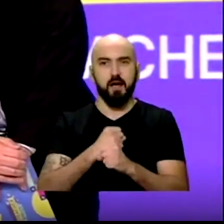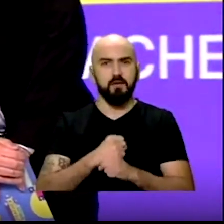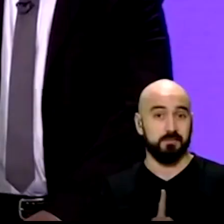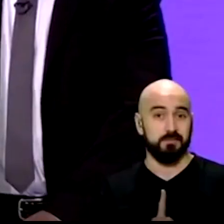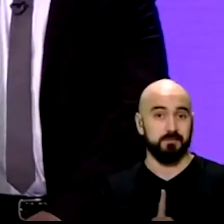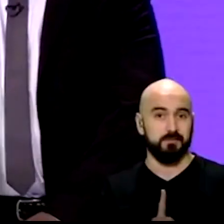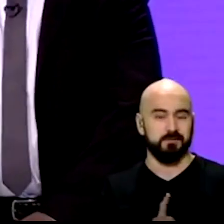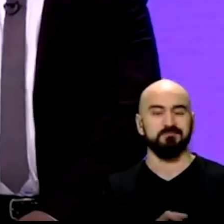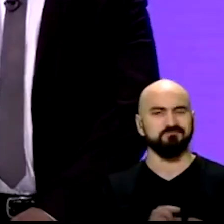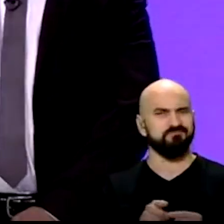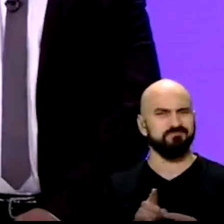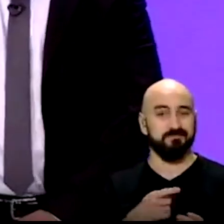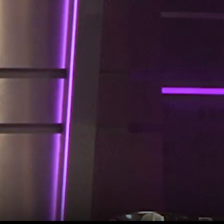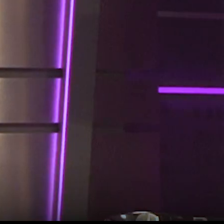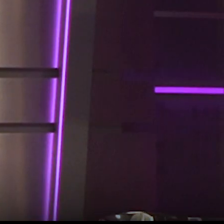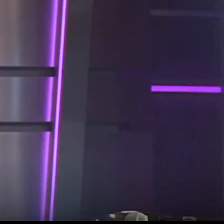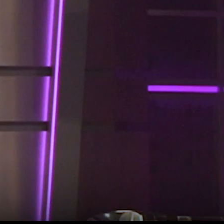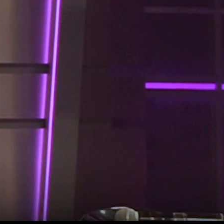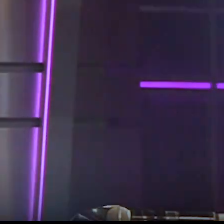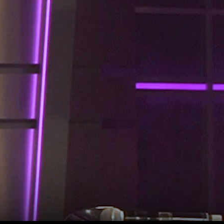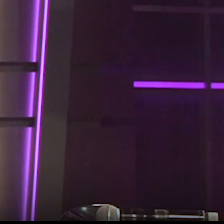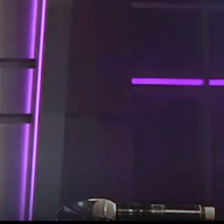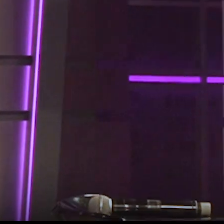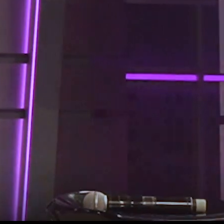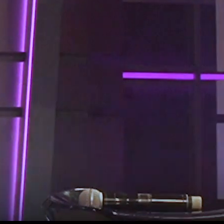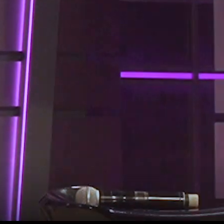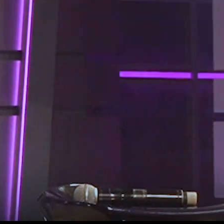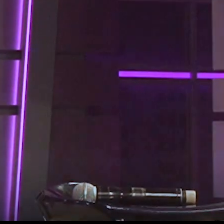es Manuel.